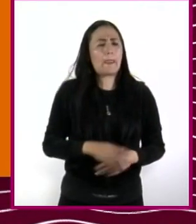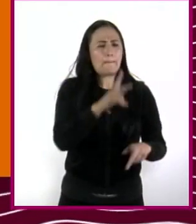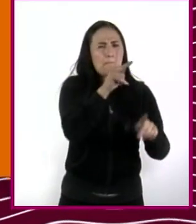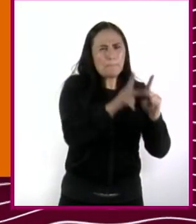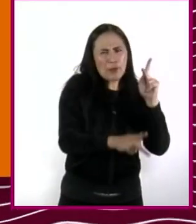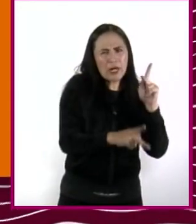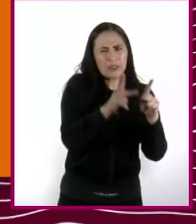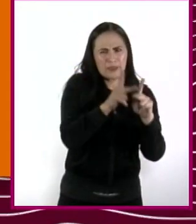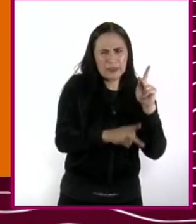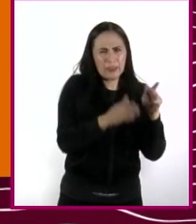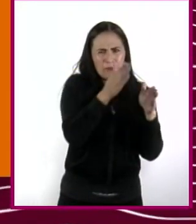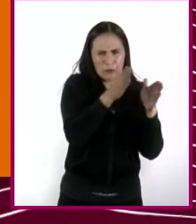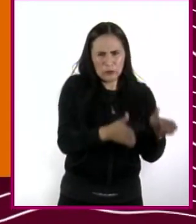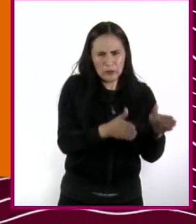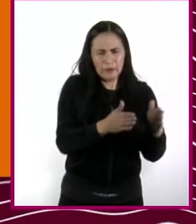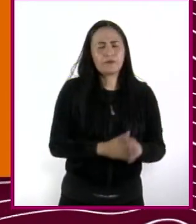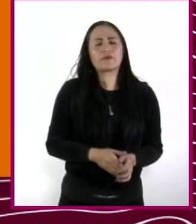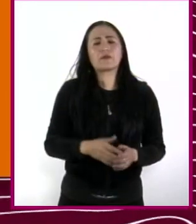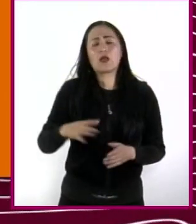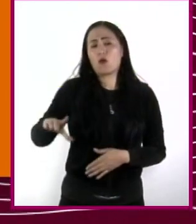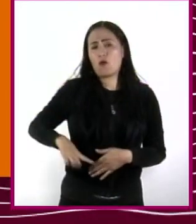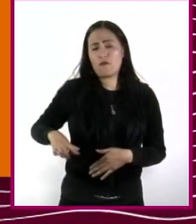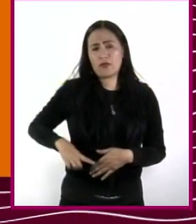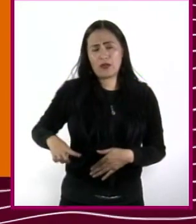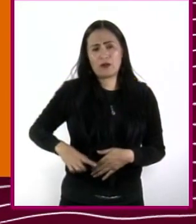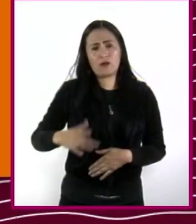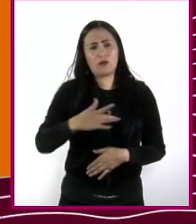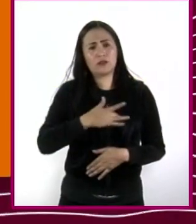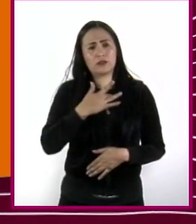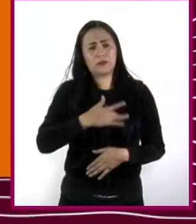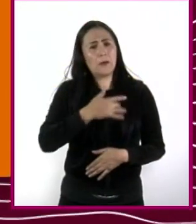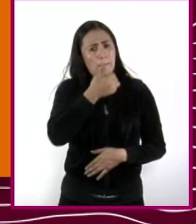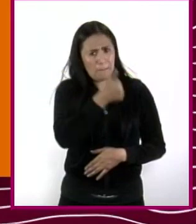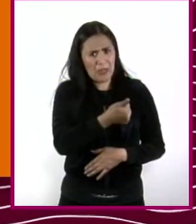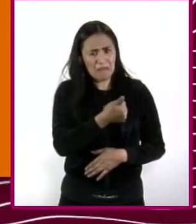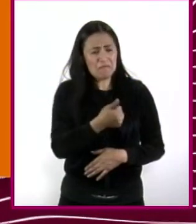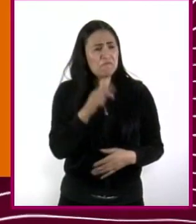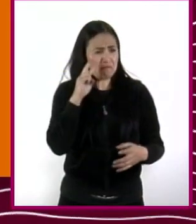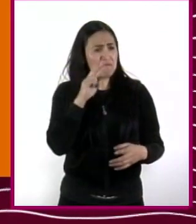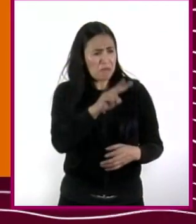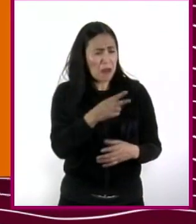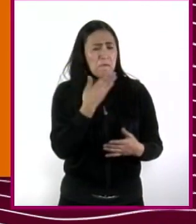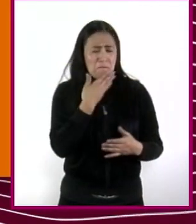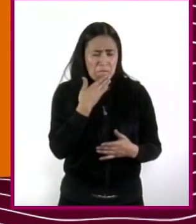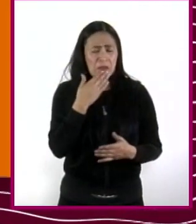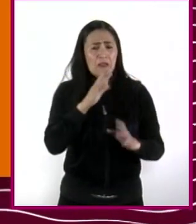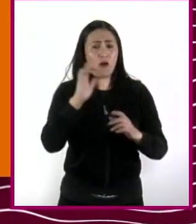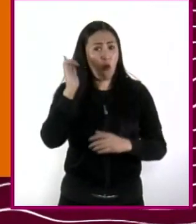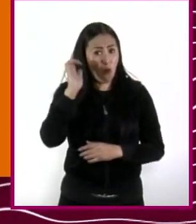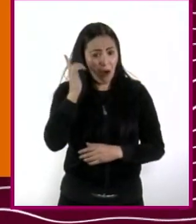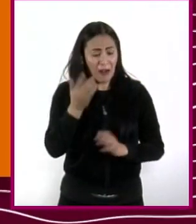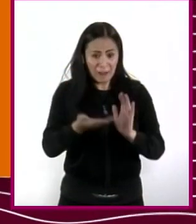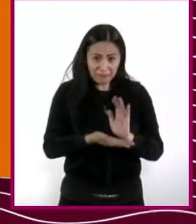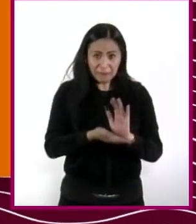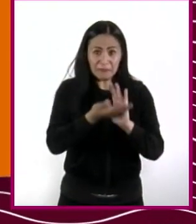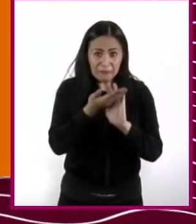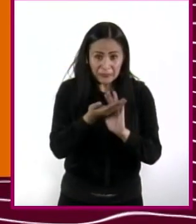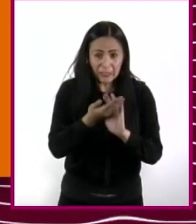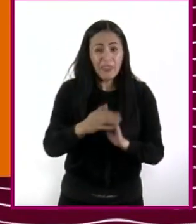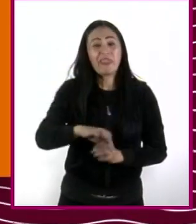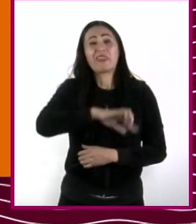de implementación del estado de bienestar generó resultados esperanzadores para las sociedades, a la larga